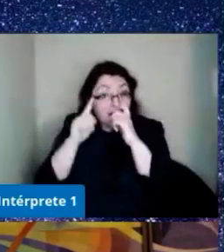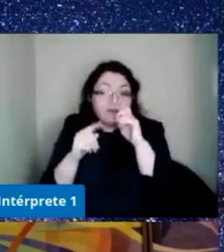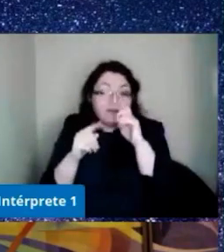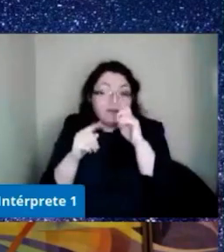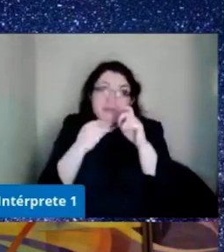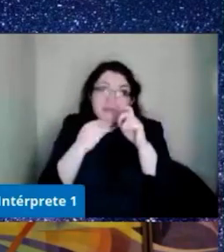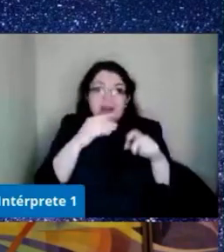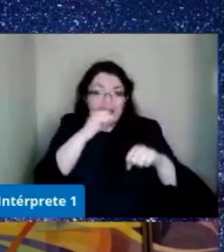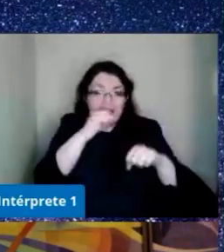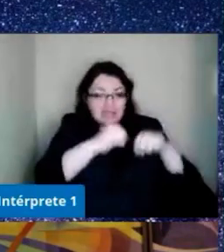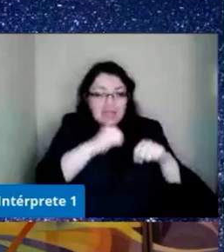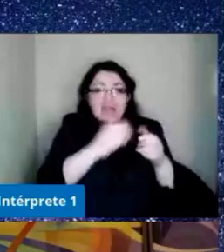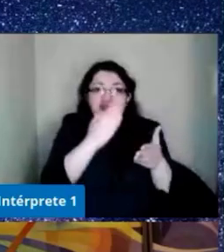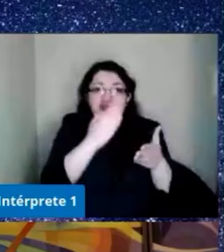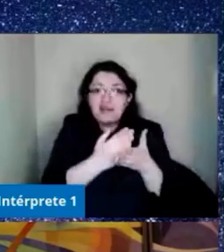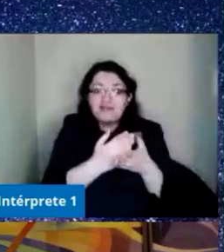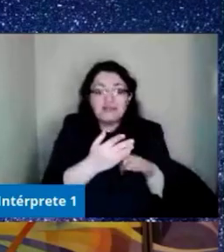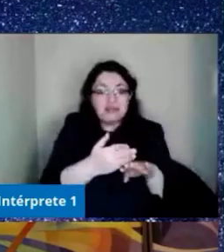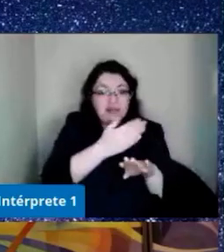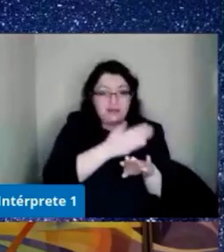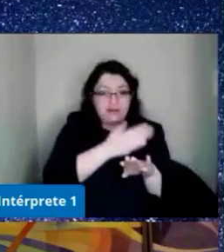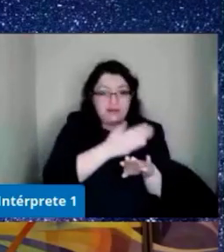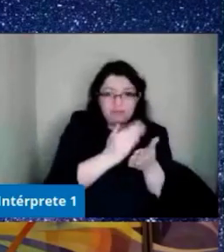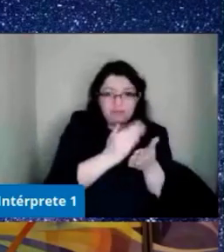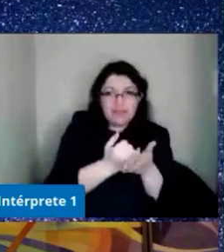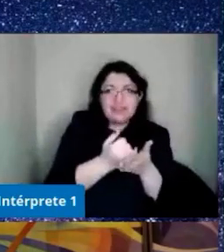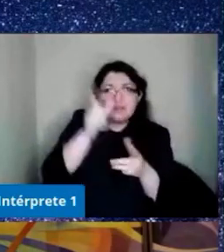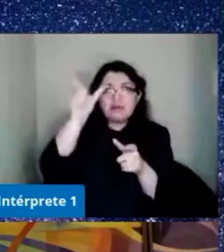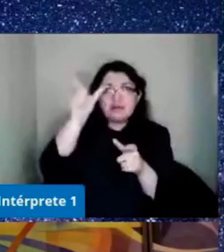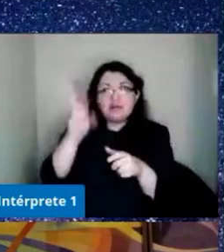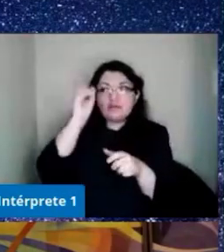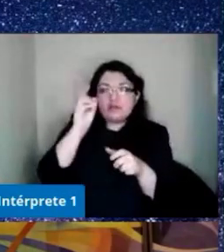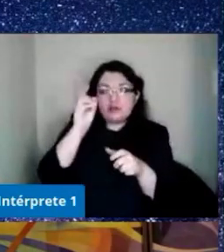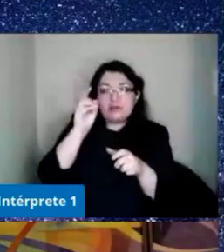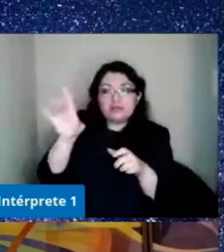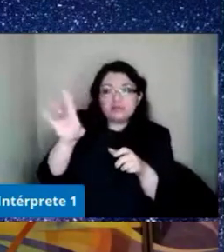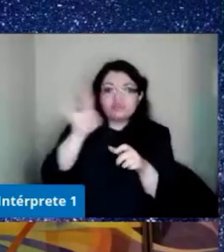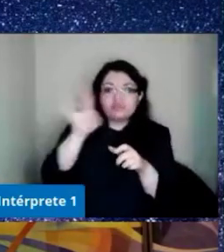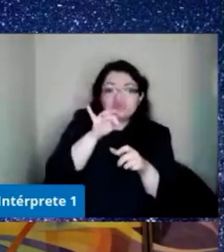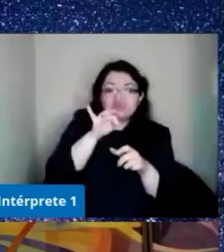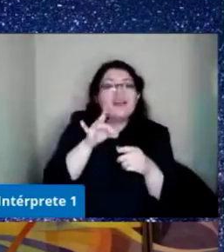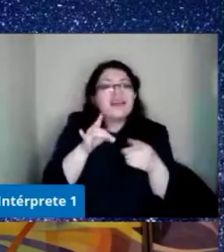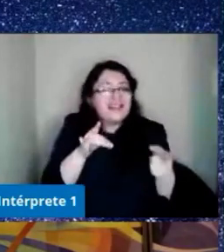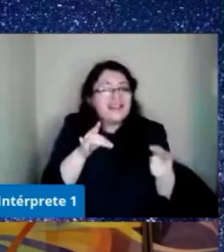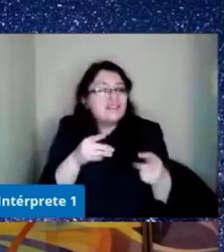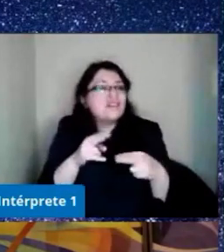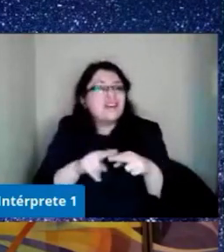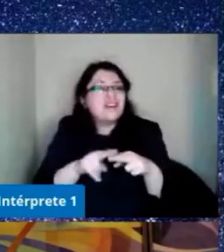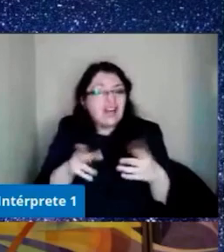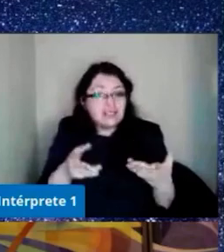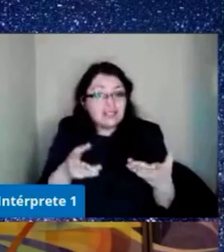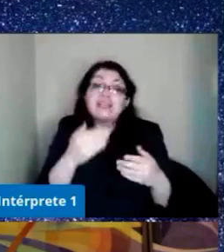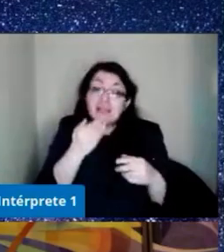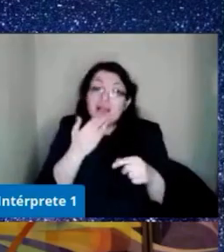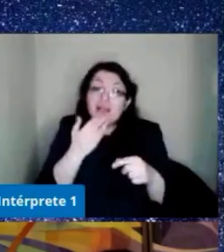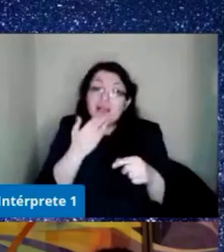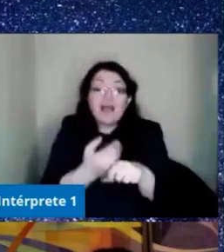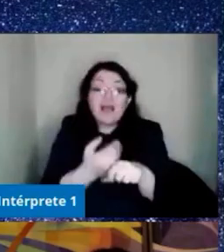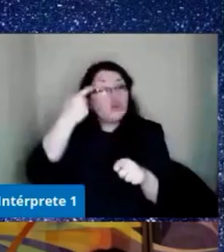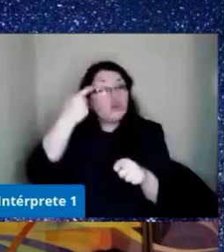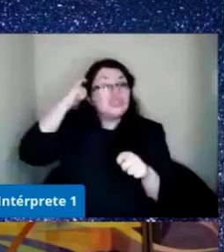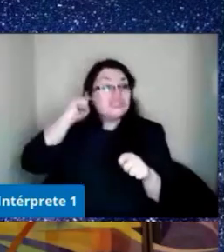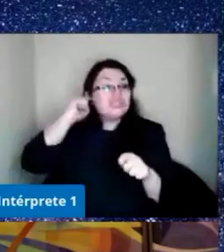que prepararse para recibir a personas con discapacidad, también ha logrado que exista una mayor concientización con respecto a lo que es la